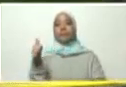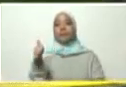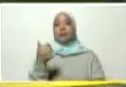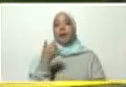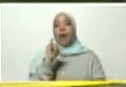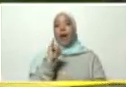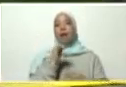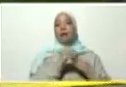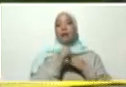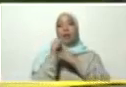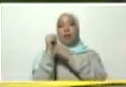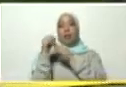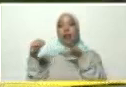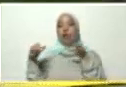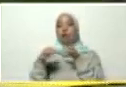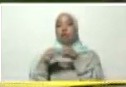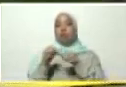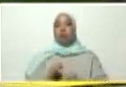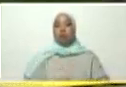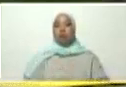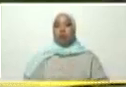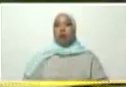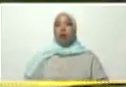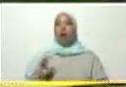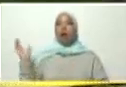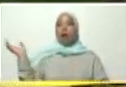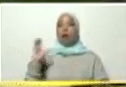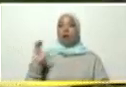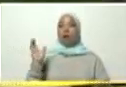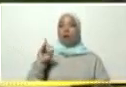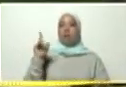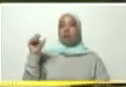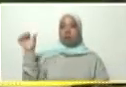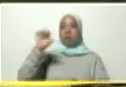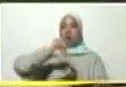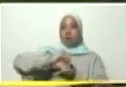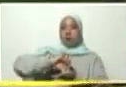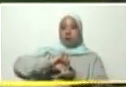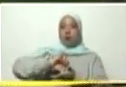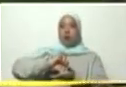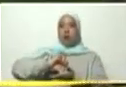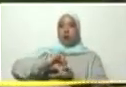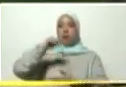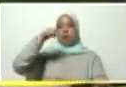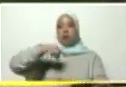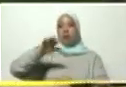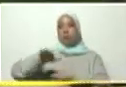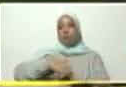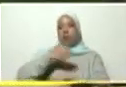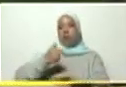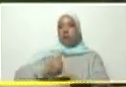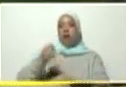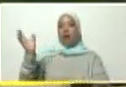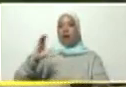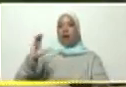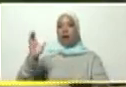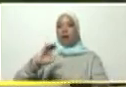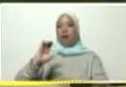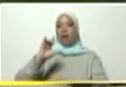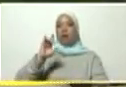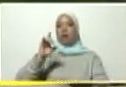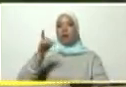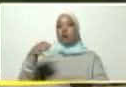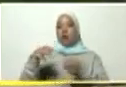dirección y Caracas como entidad Federal en este caso va a tener también su dirección y